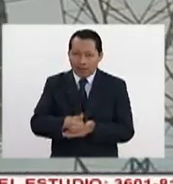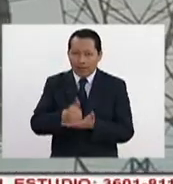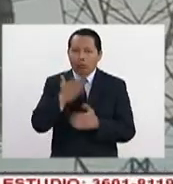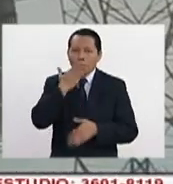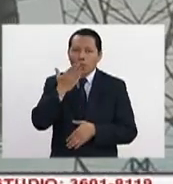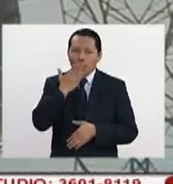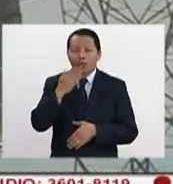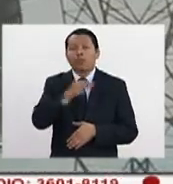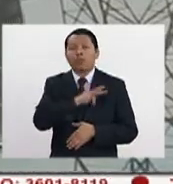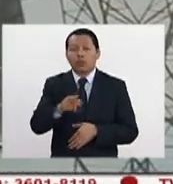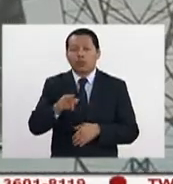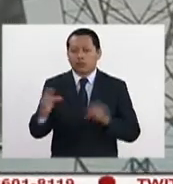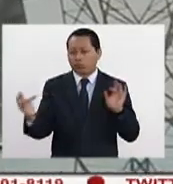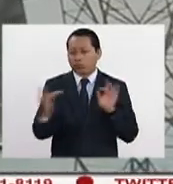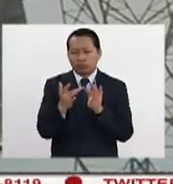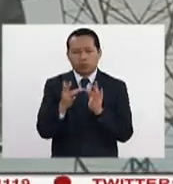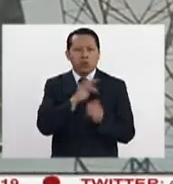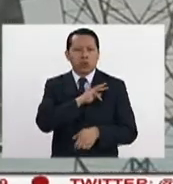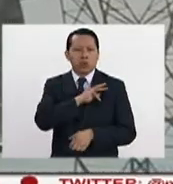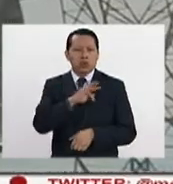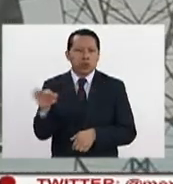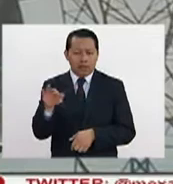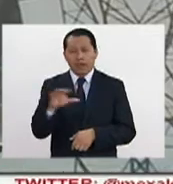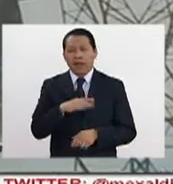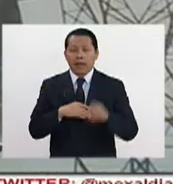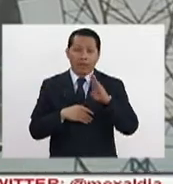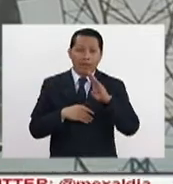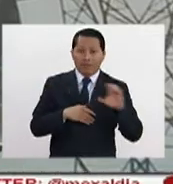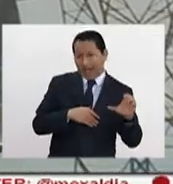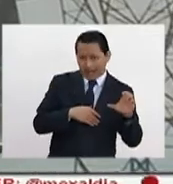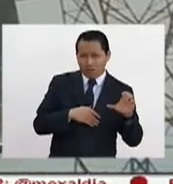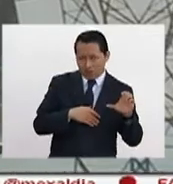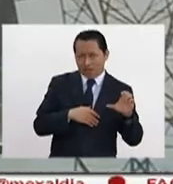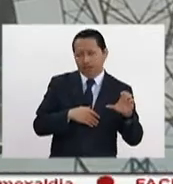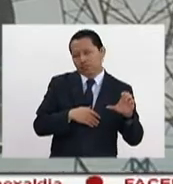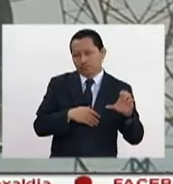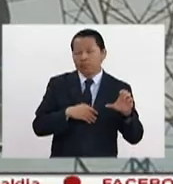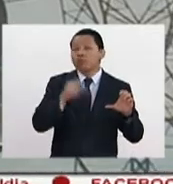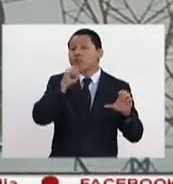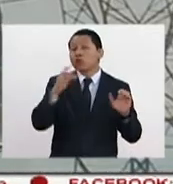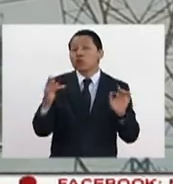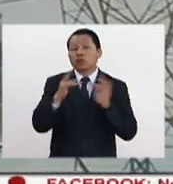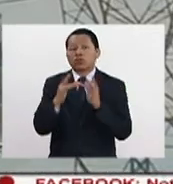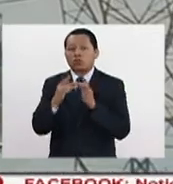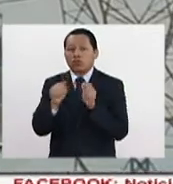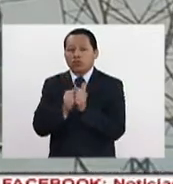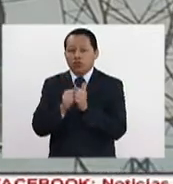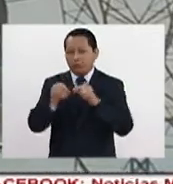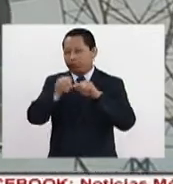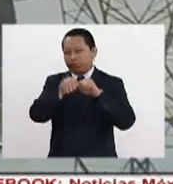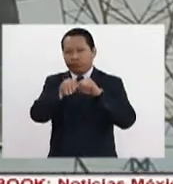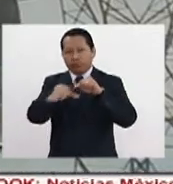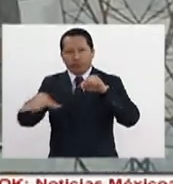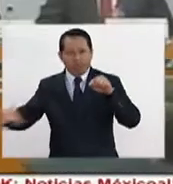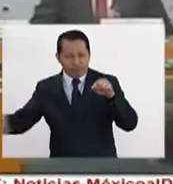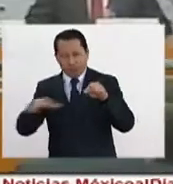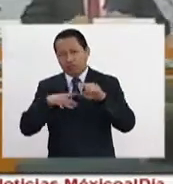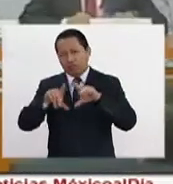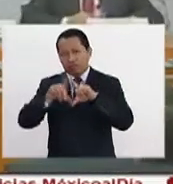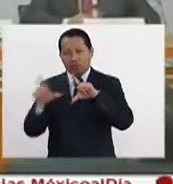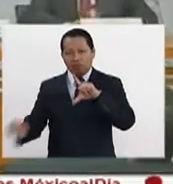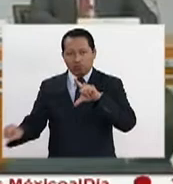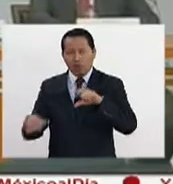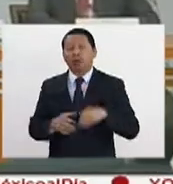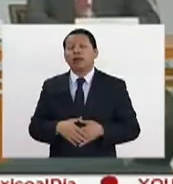para conectar el sistema aislado de Baja California con el sistema interconectado nacional. Es